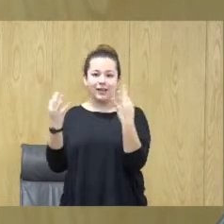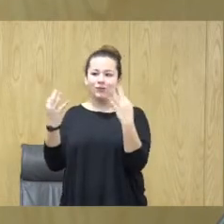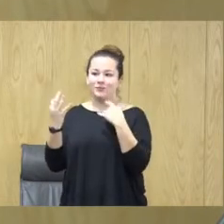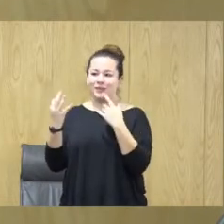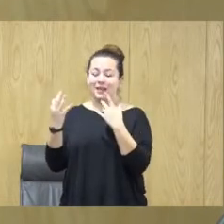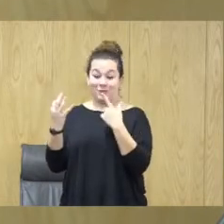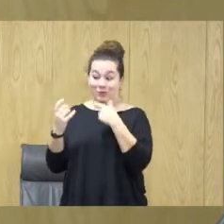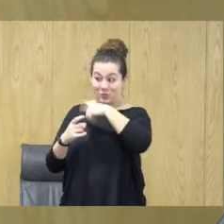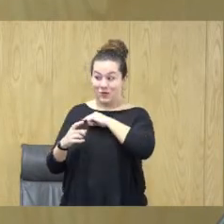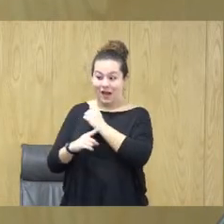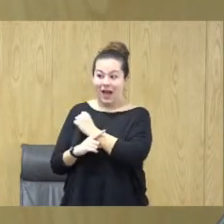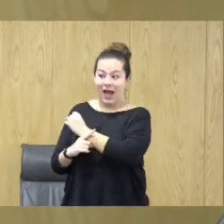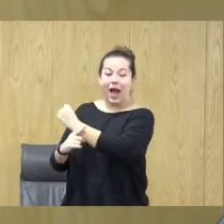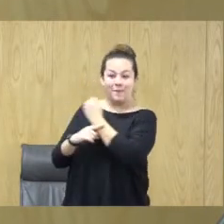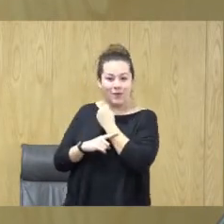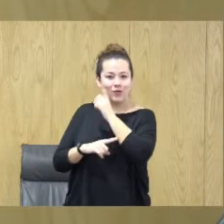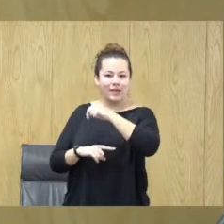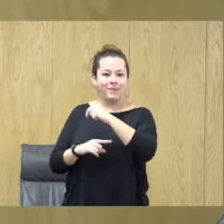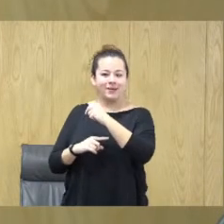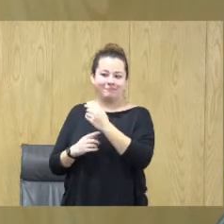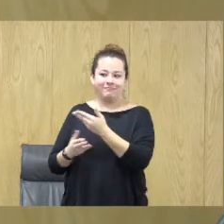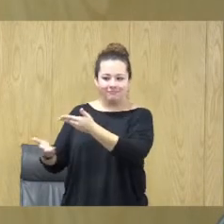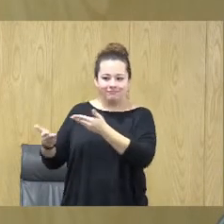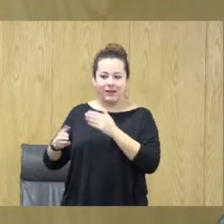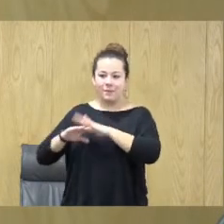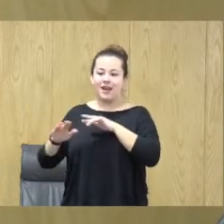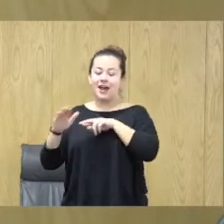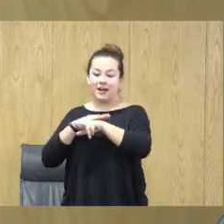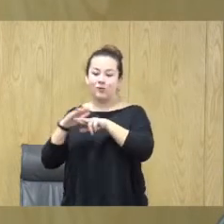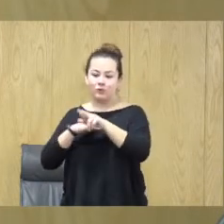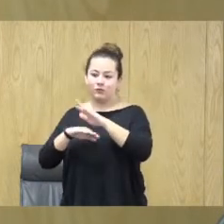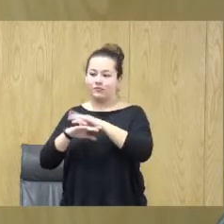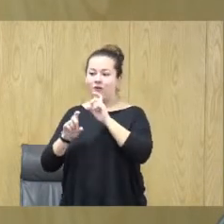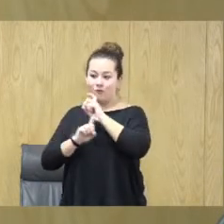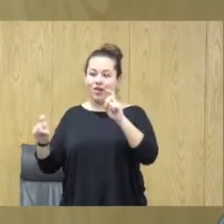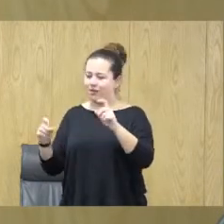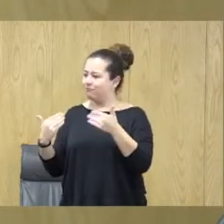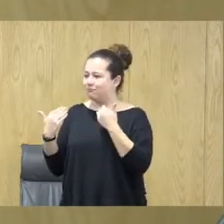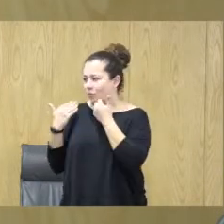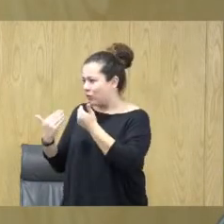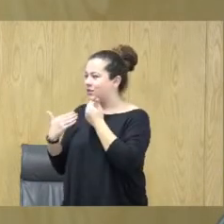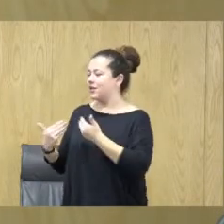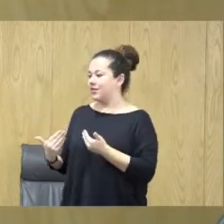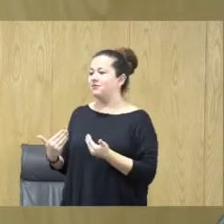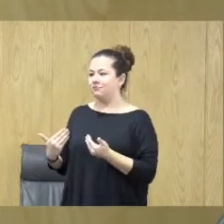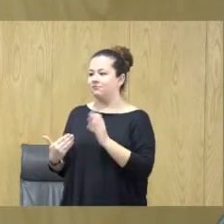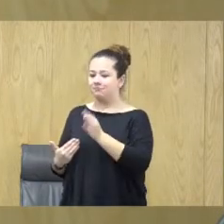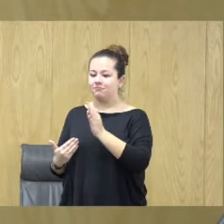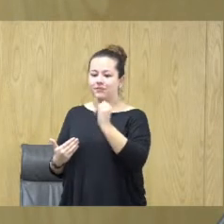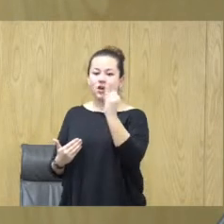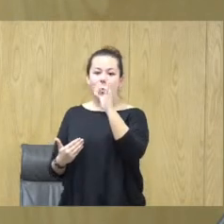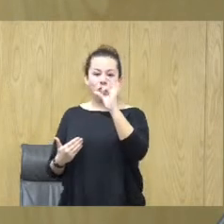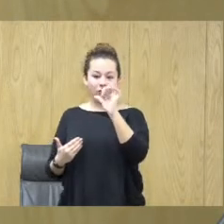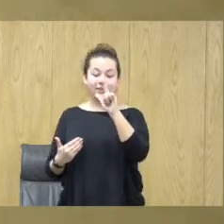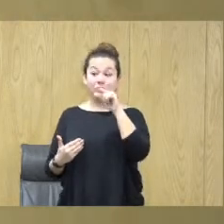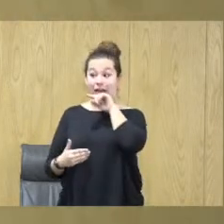apoyo y con el soporte también en recursos de la Fundación. Muchísimas gracias, José Luis, a